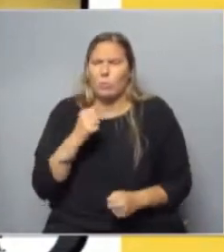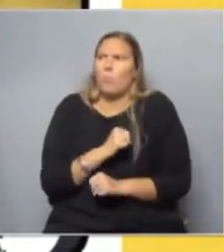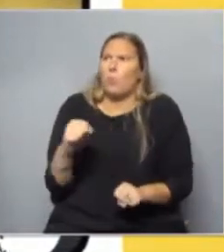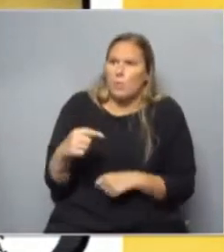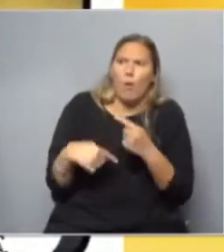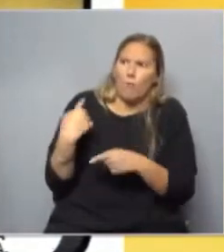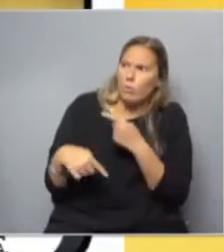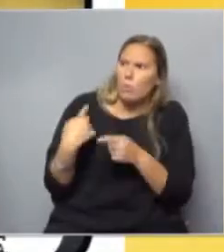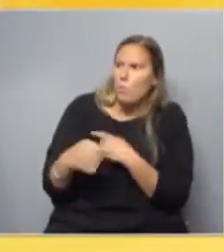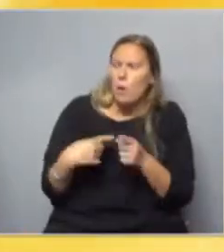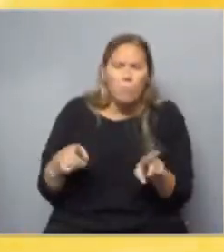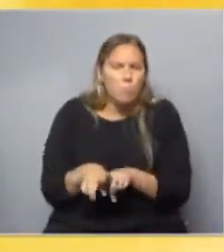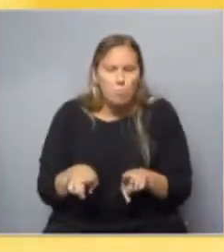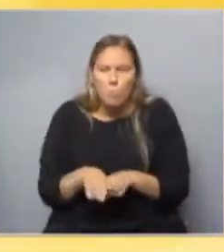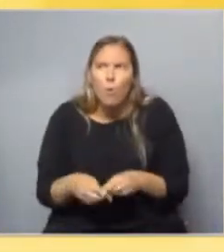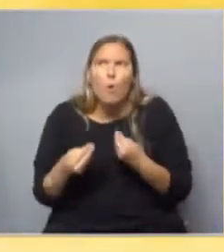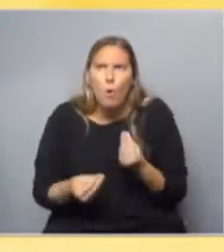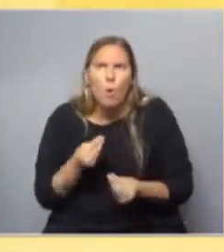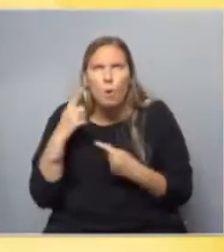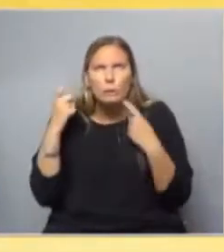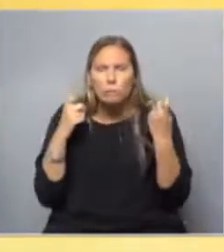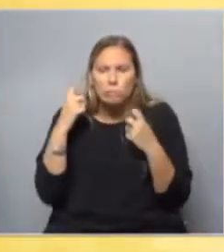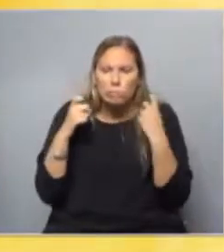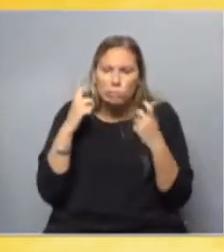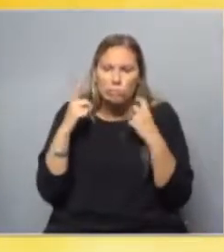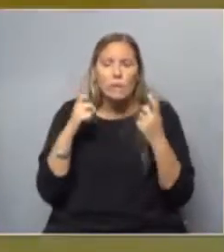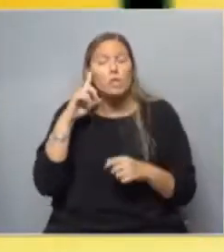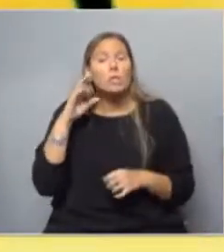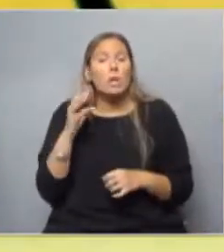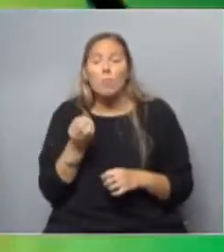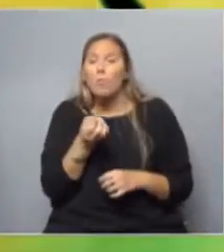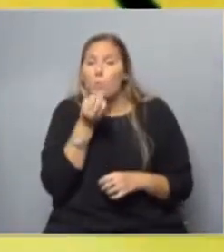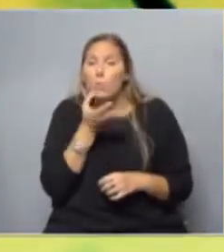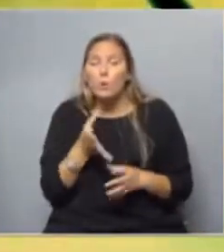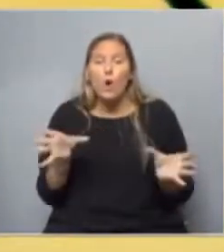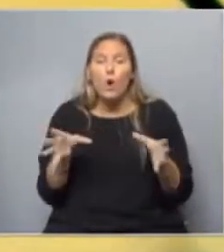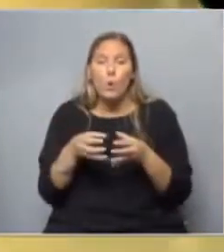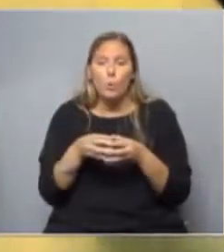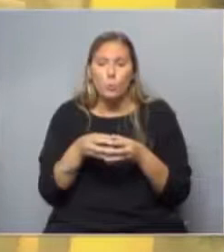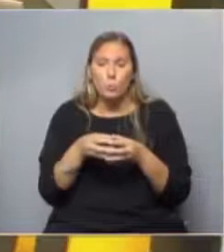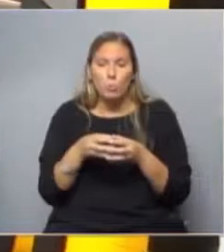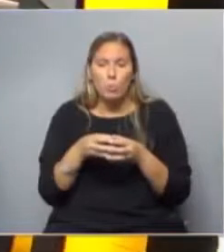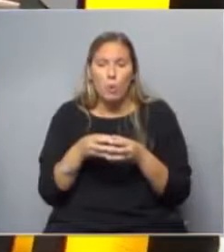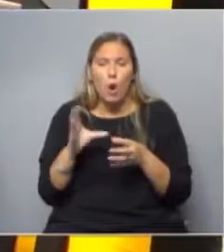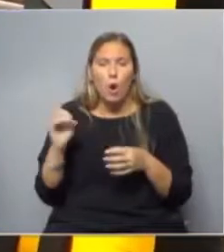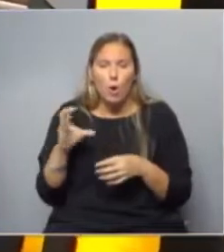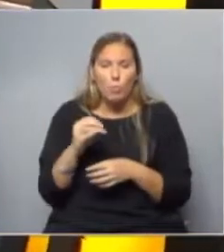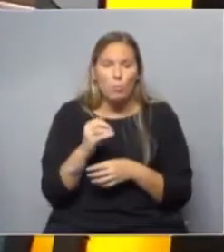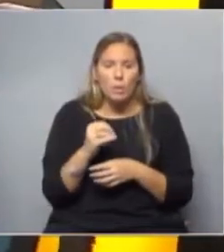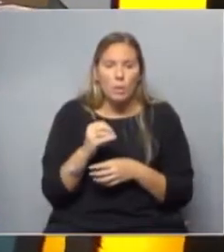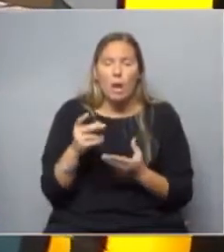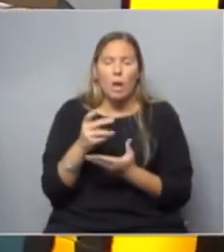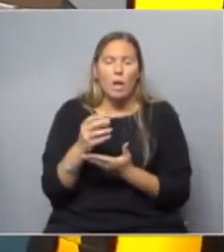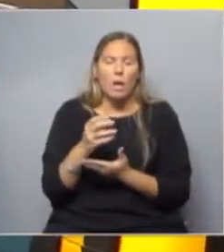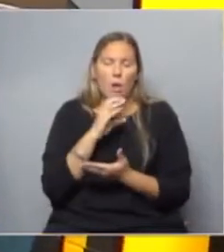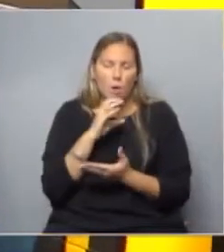siga repitiendo, ¿cómo hacer? Entonces me pareció genial el grupo de Comibacterias. Yo dije, tengo que